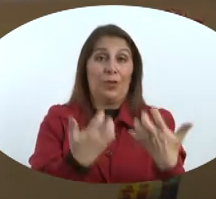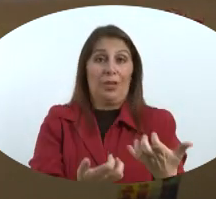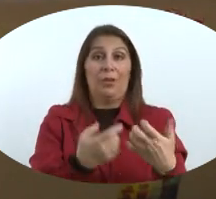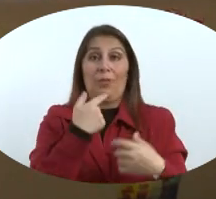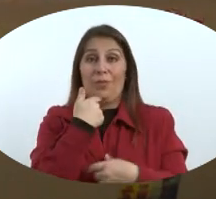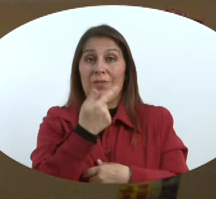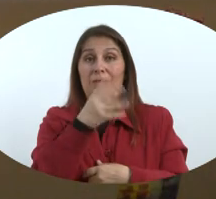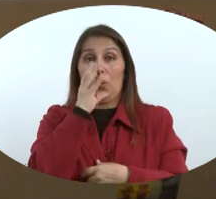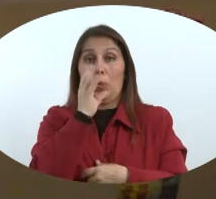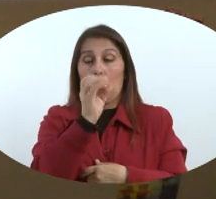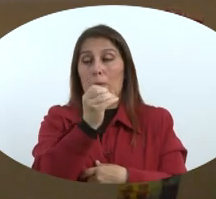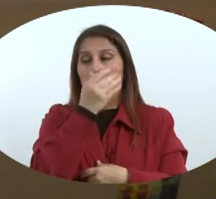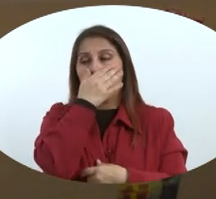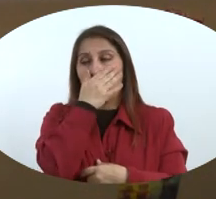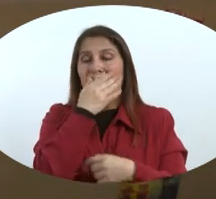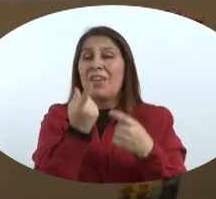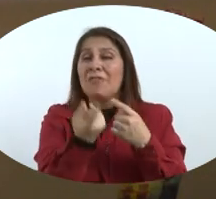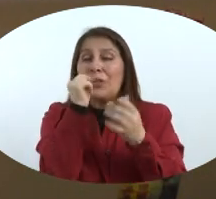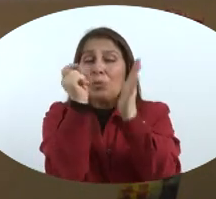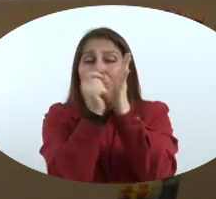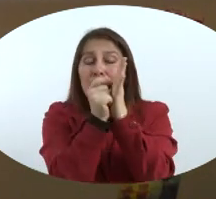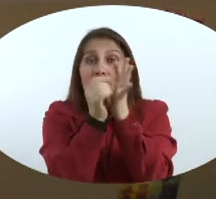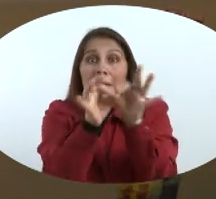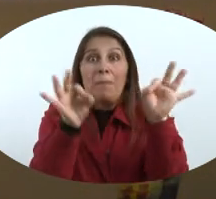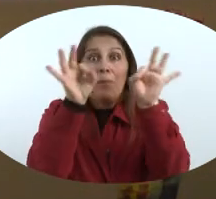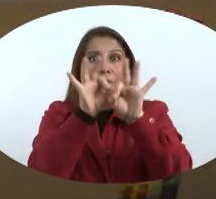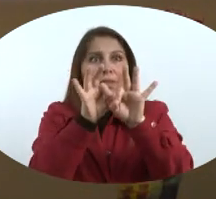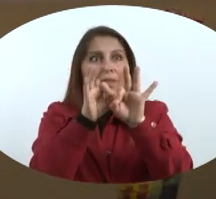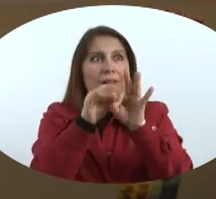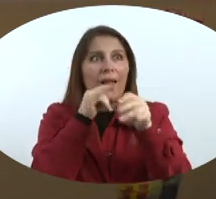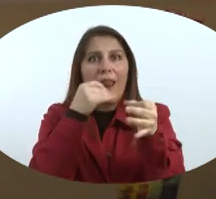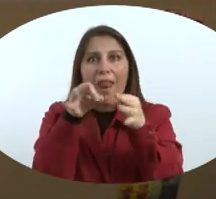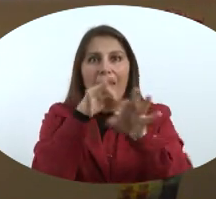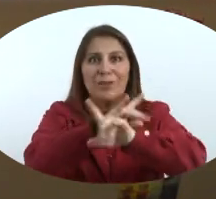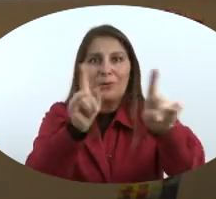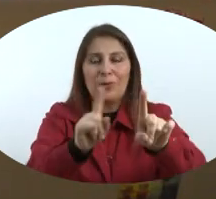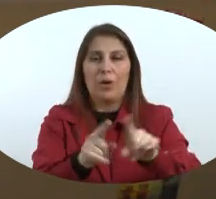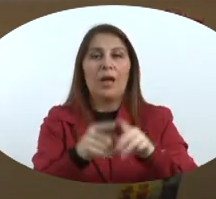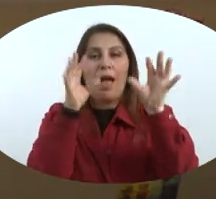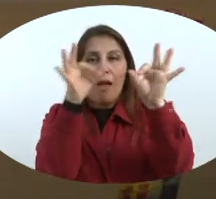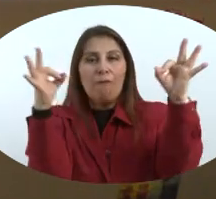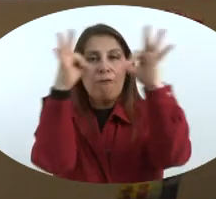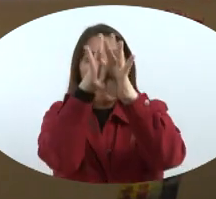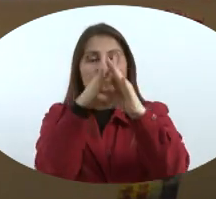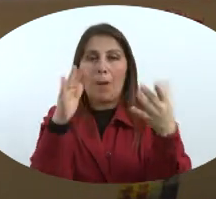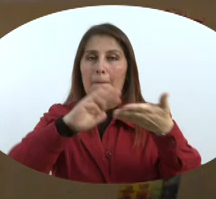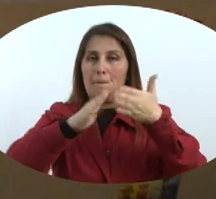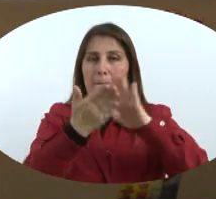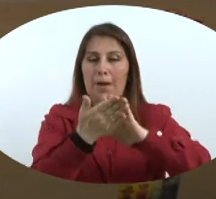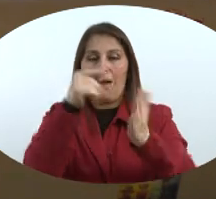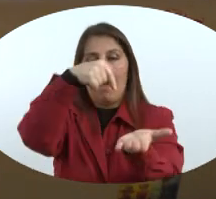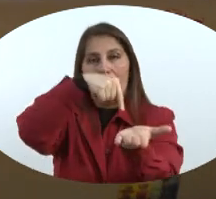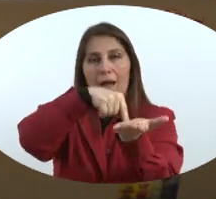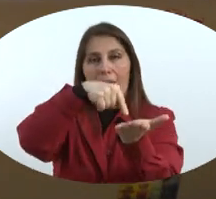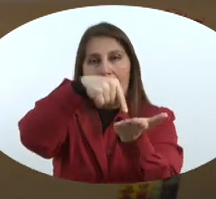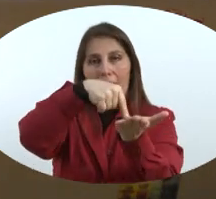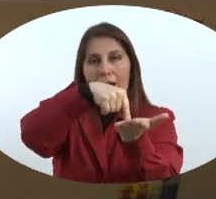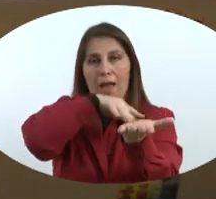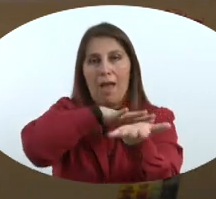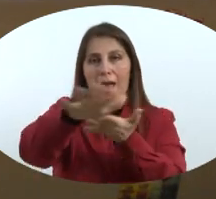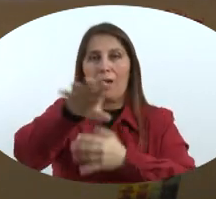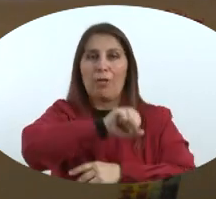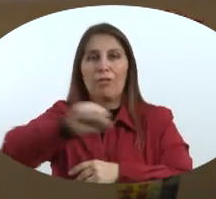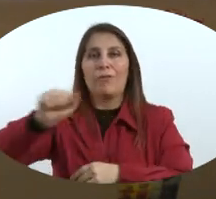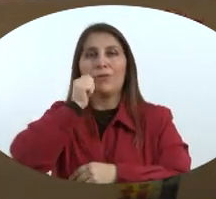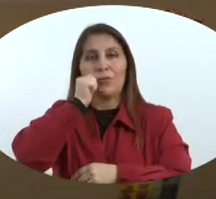rescatar una cosita que se nos queda por fuera y que hoy es el enfoque de paz y al eje que tiene que ver con el